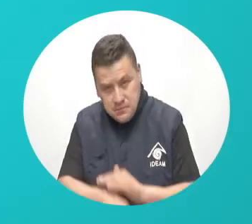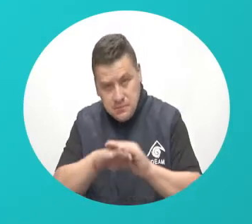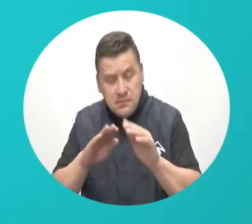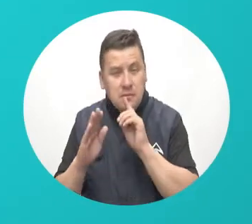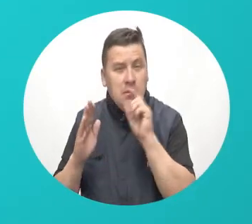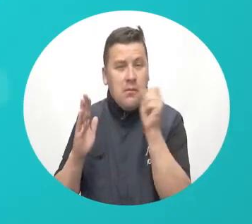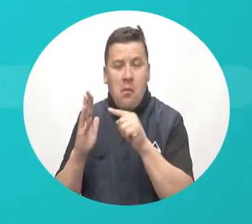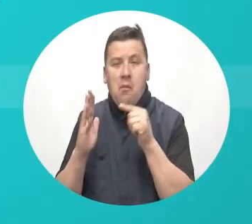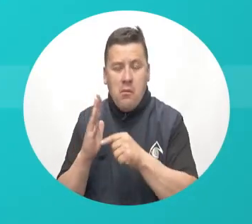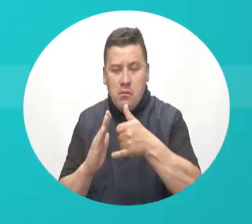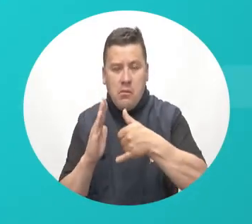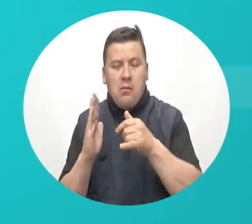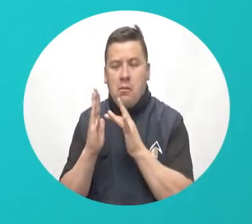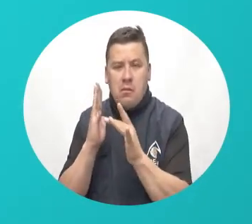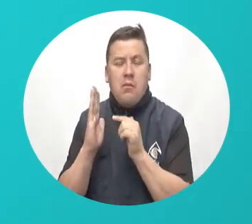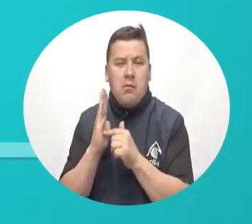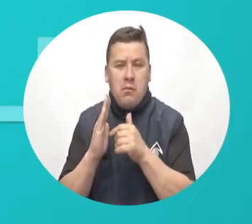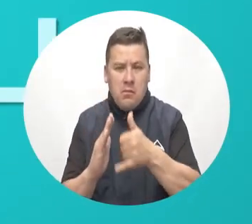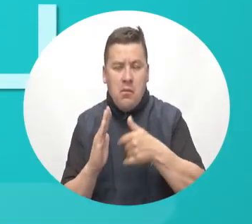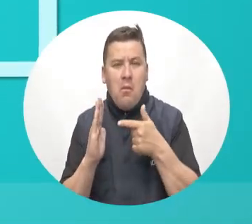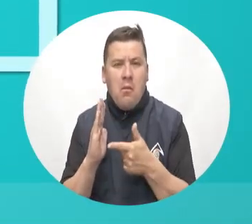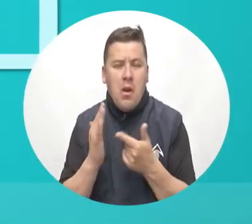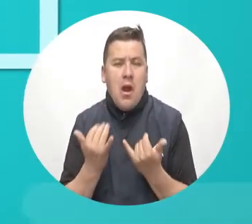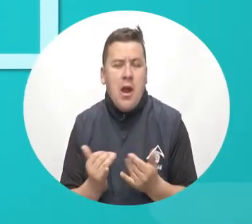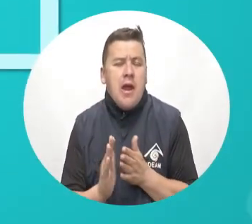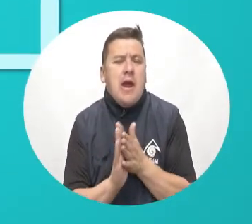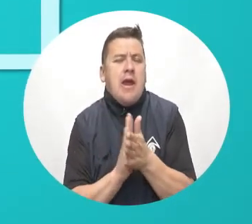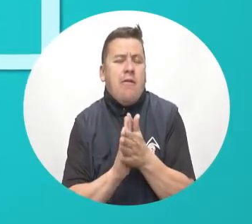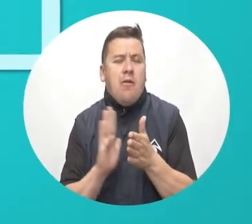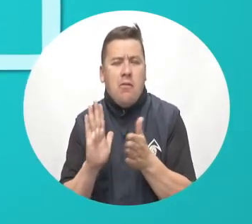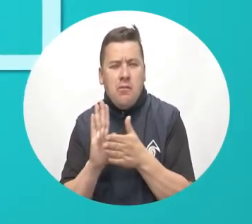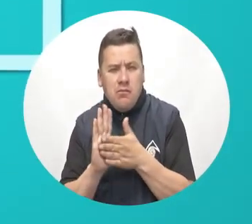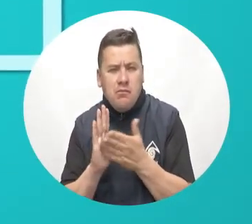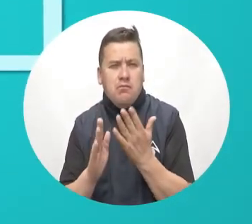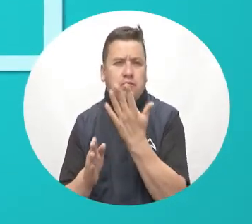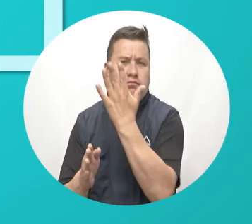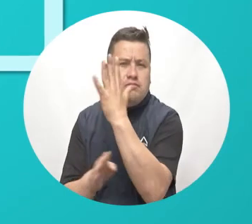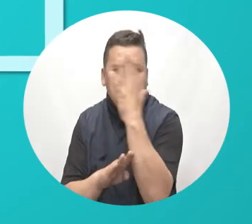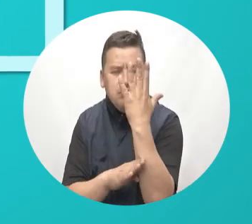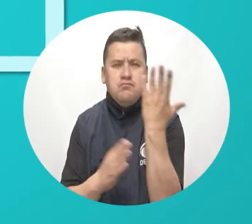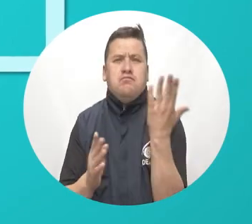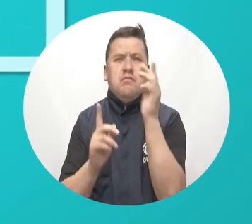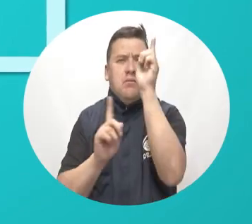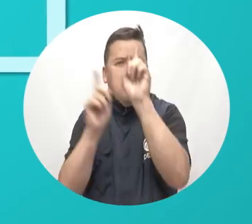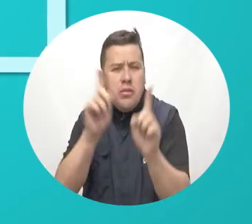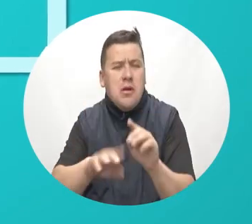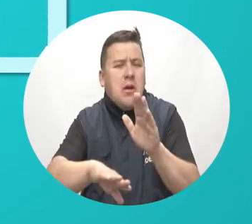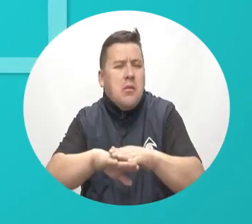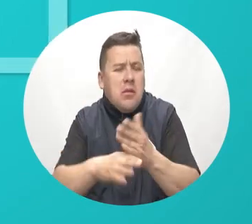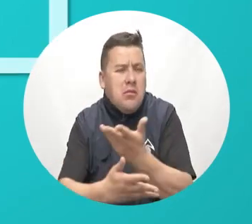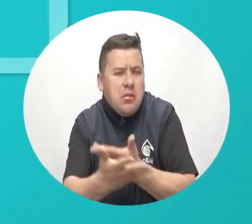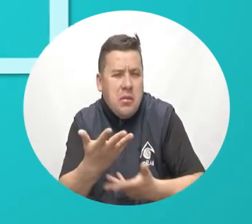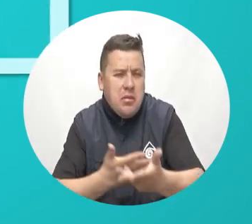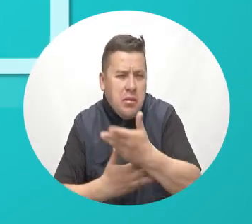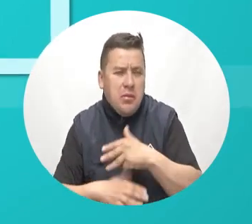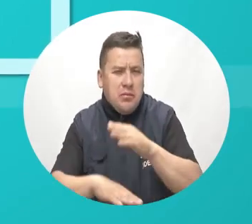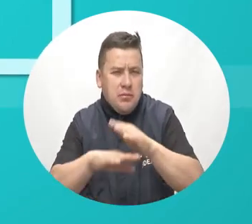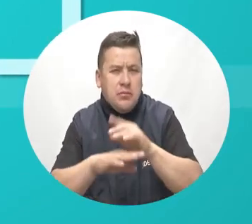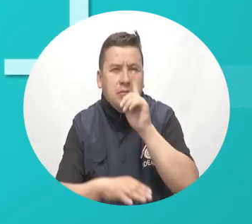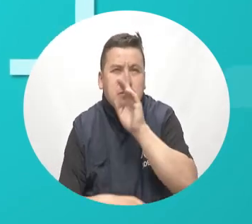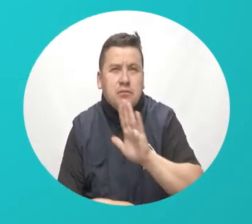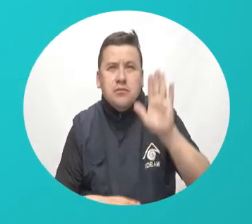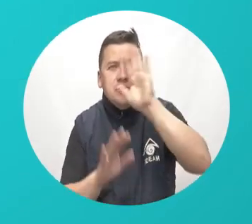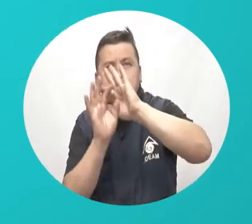invitamos a consultar la aplicación Mi Pronóstico del IDEAM, ahora con información sobre deforestación, rayos, pronósticos y